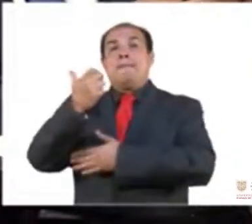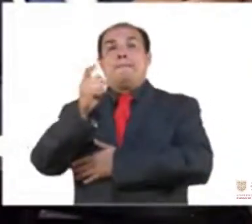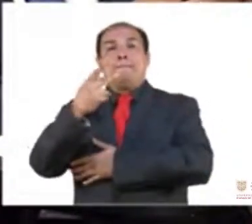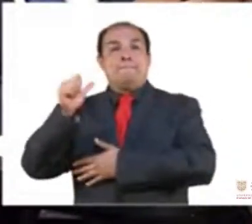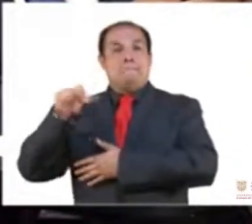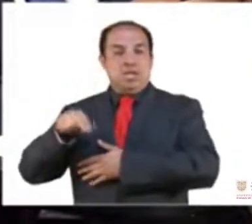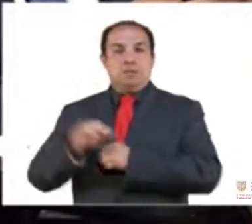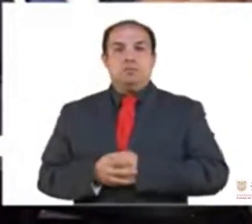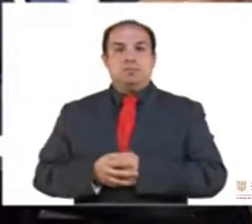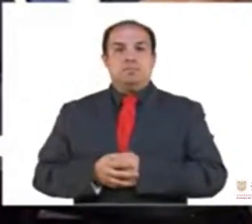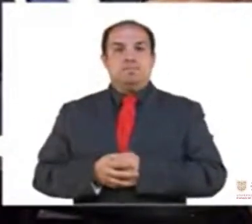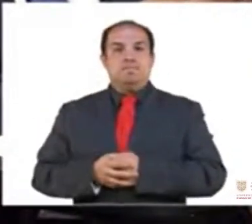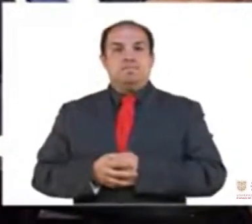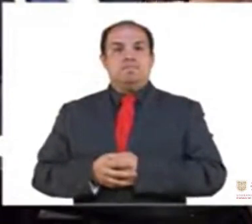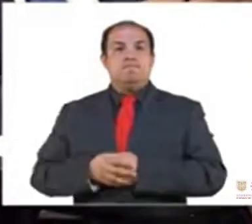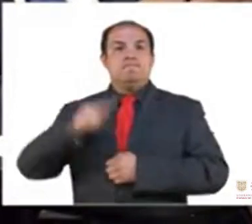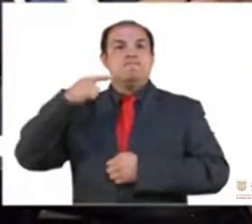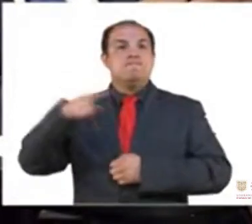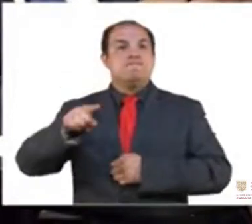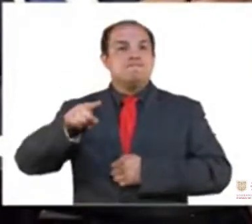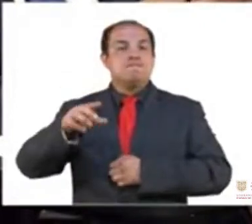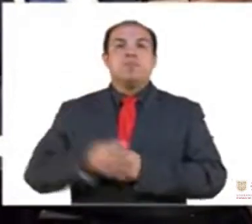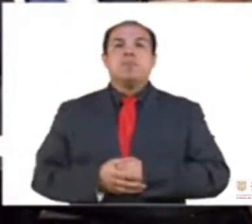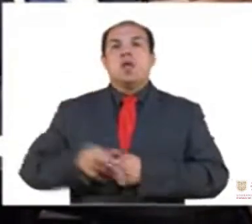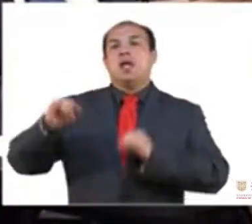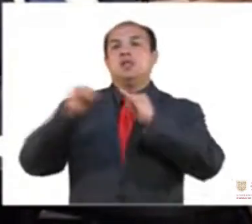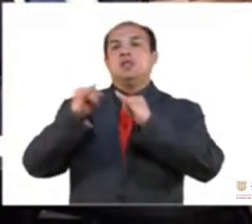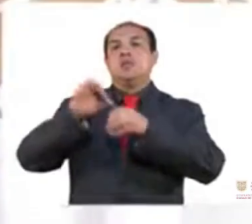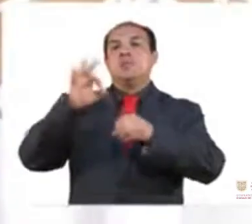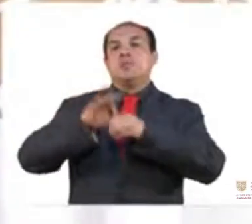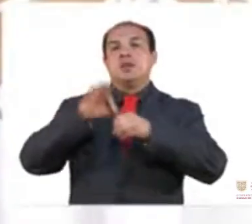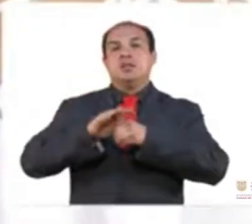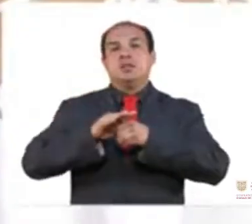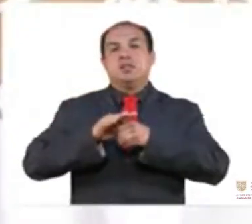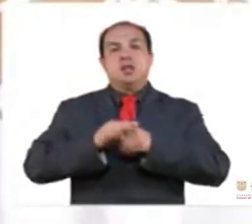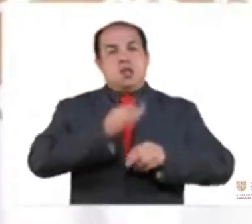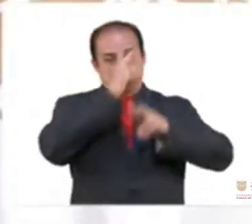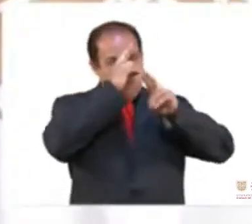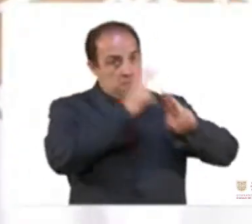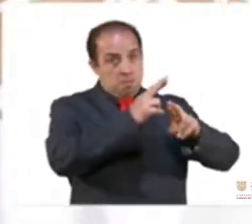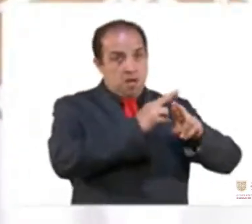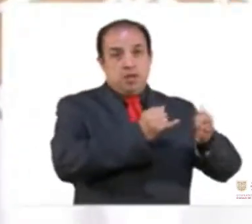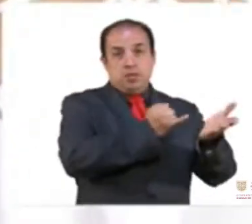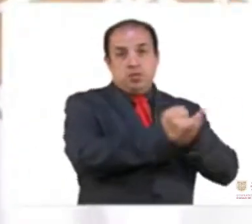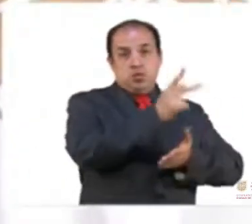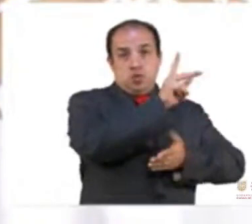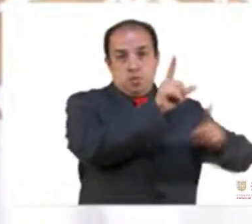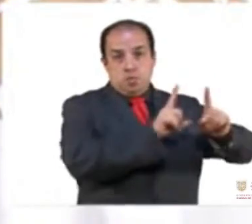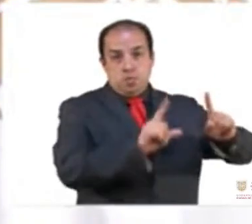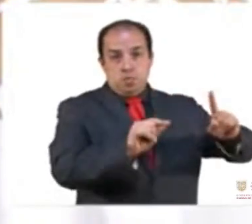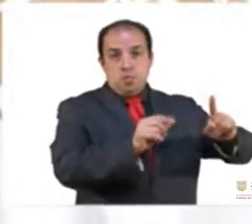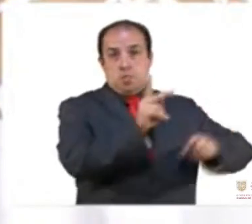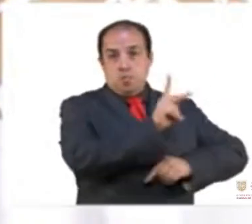impuesto por instituciones electorales en contra de la voluntad del pueblo de México. Y ese gobierno panista